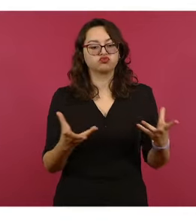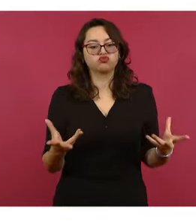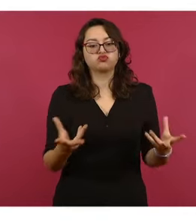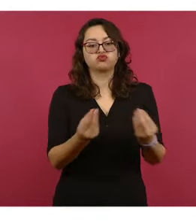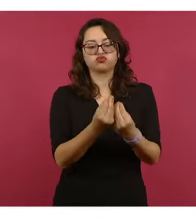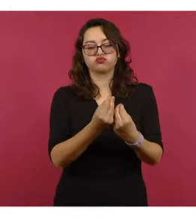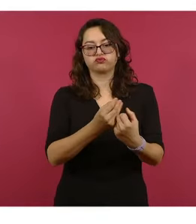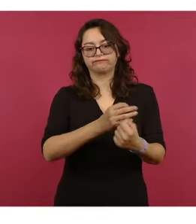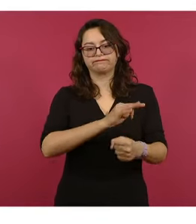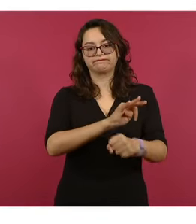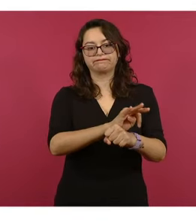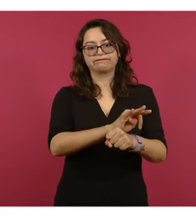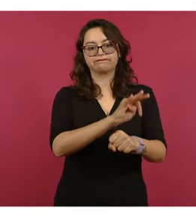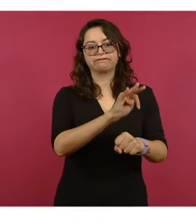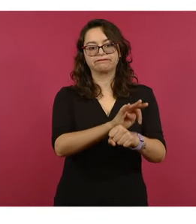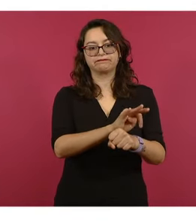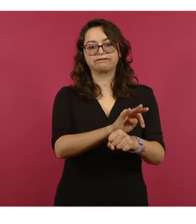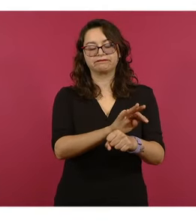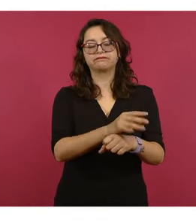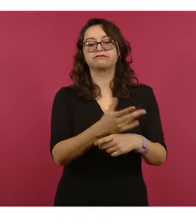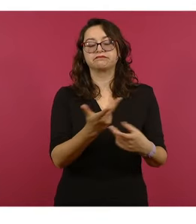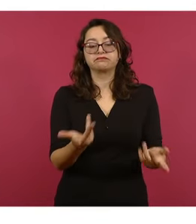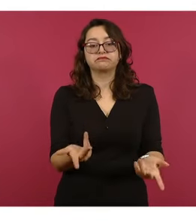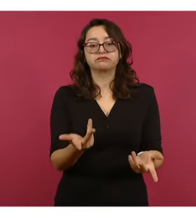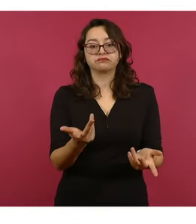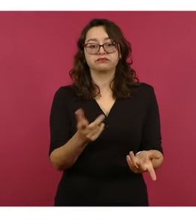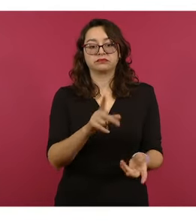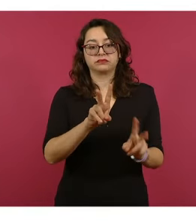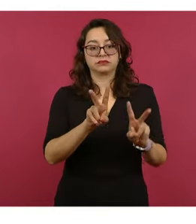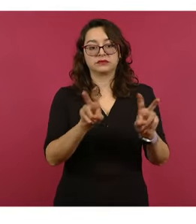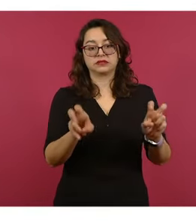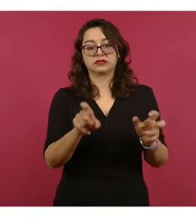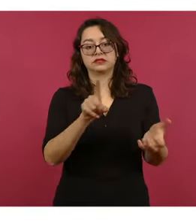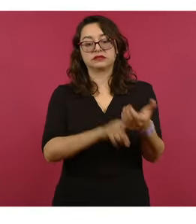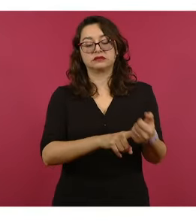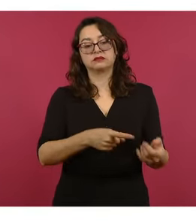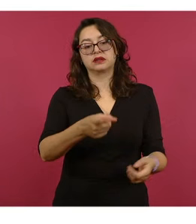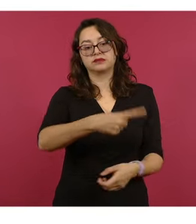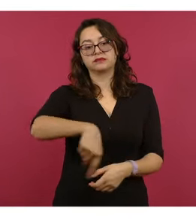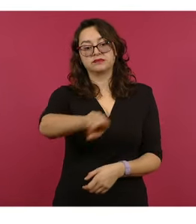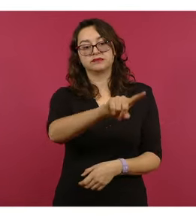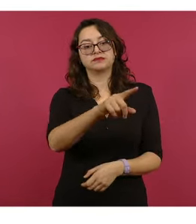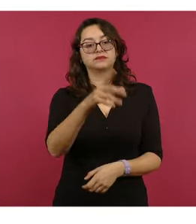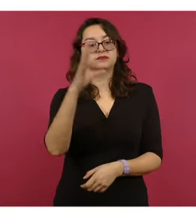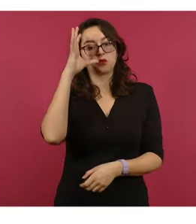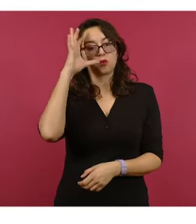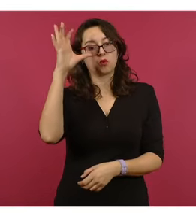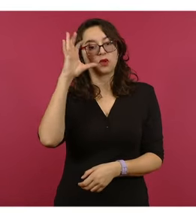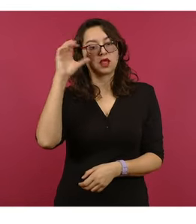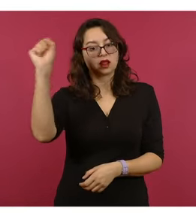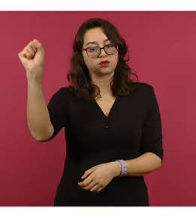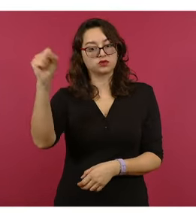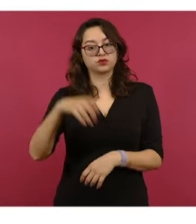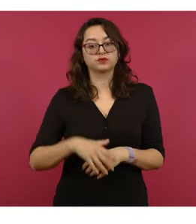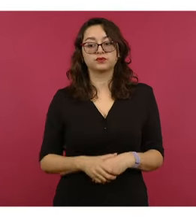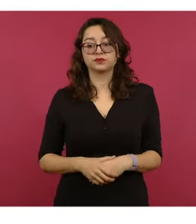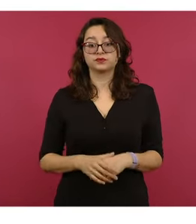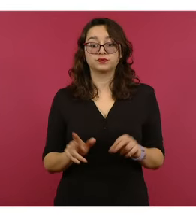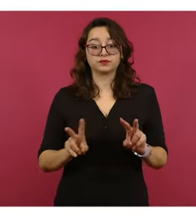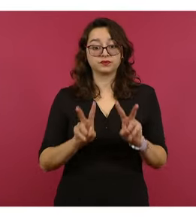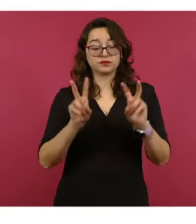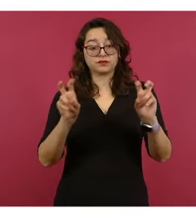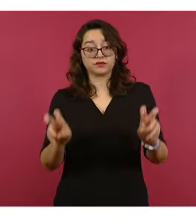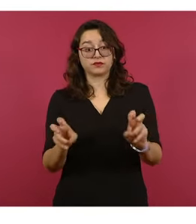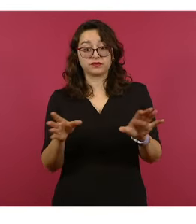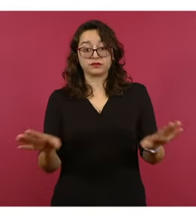complicidades del Poder Judicial y en el legislativo del Estado de Morelos. Pero el caso no se ha cerrado y